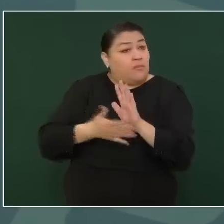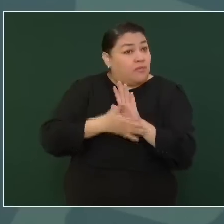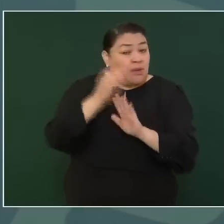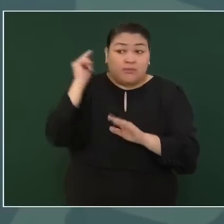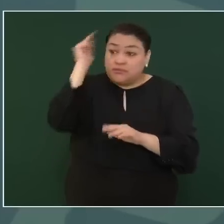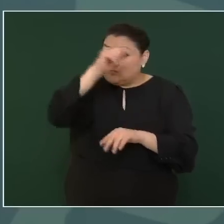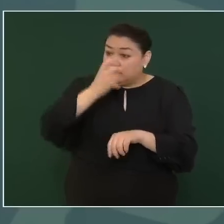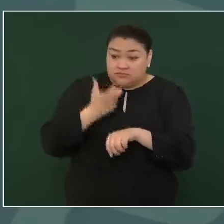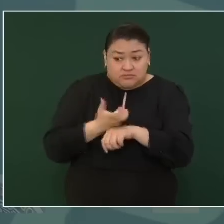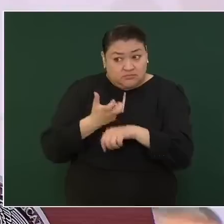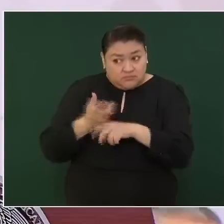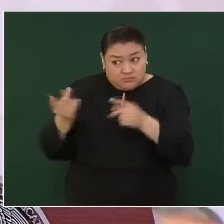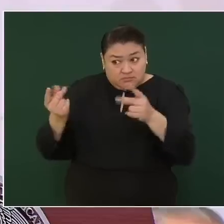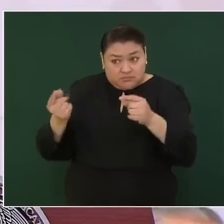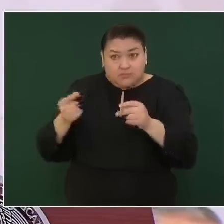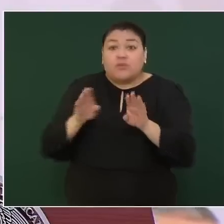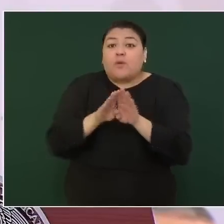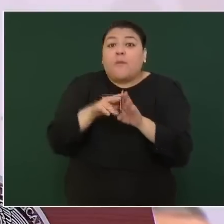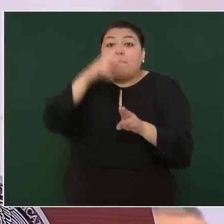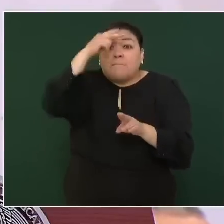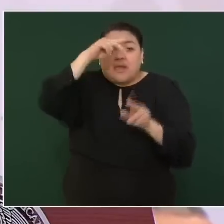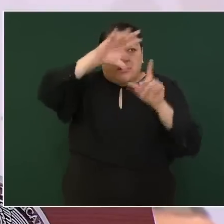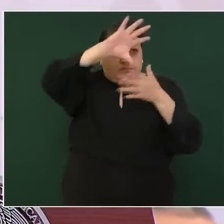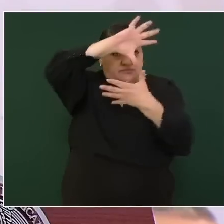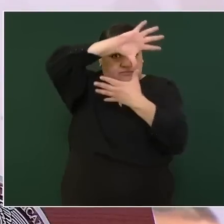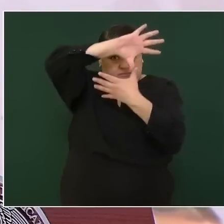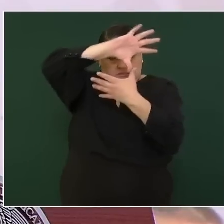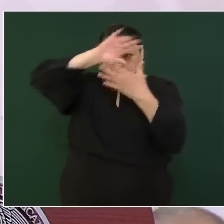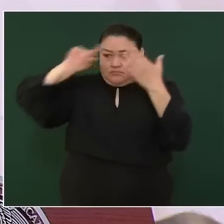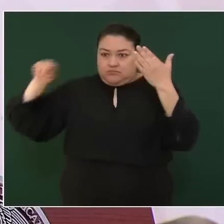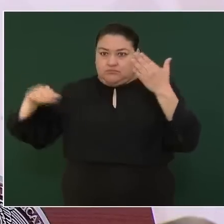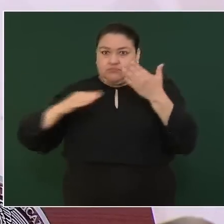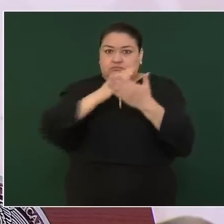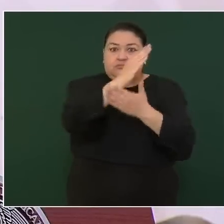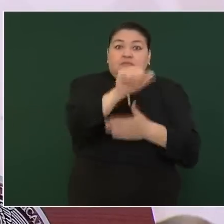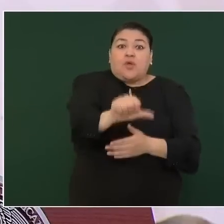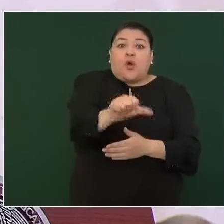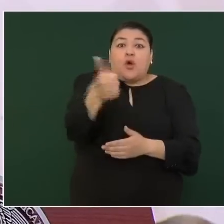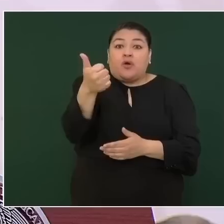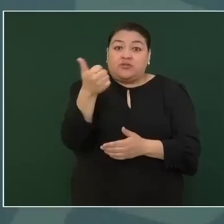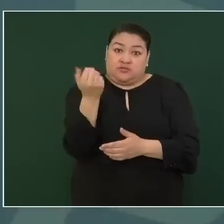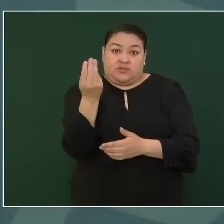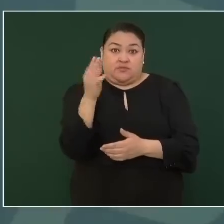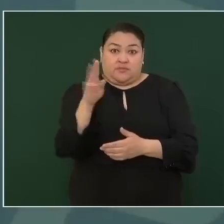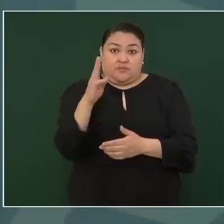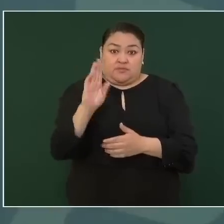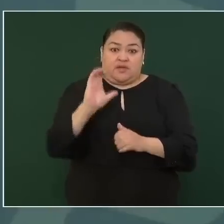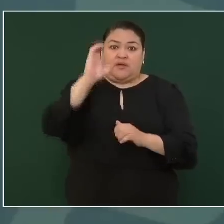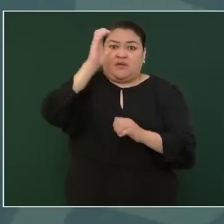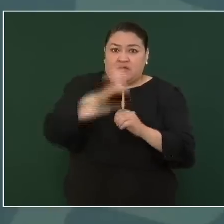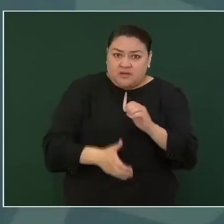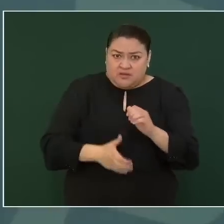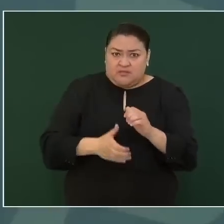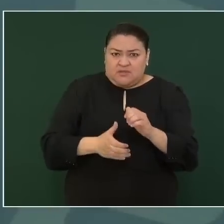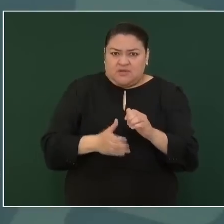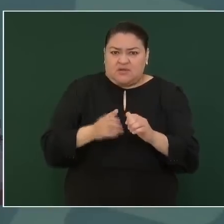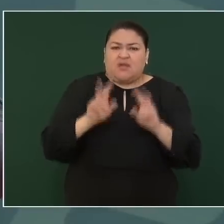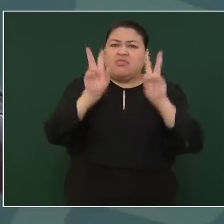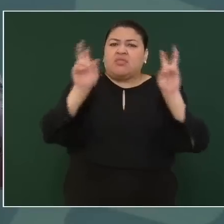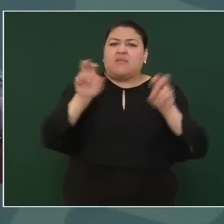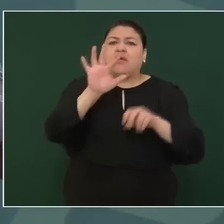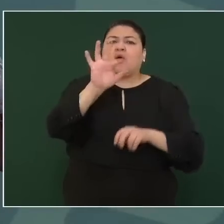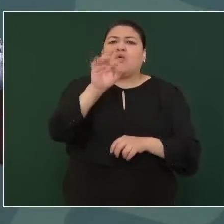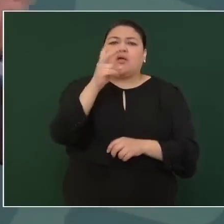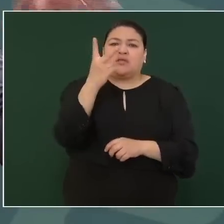Unidos, cruzando México, porque el 11 de mayo van a quitar el título 42. ¿Qué es el título 42?